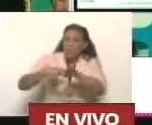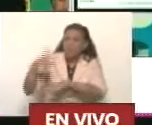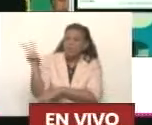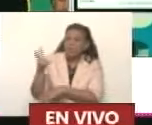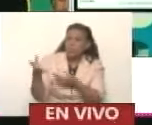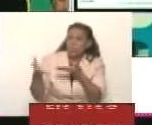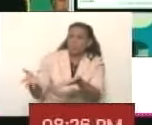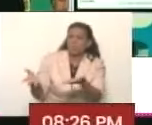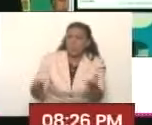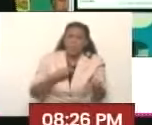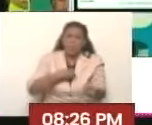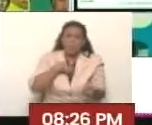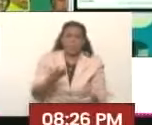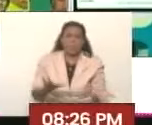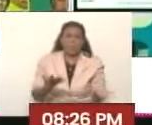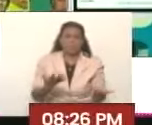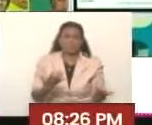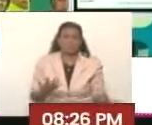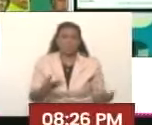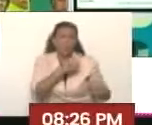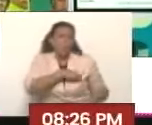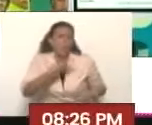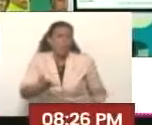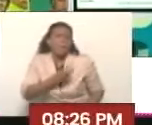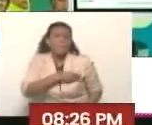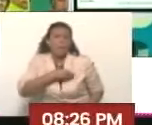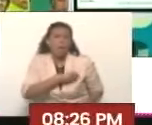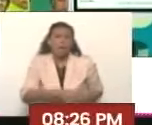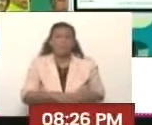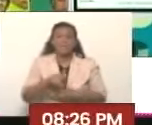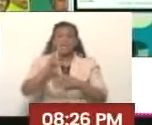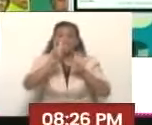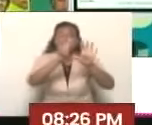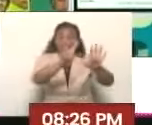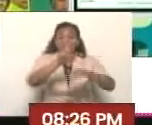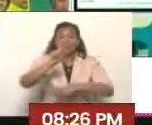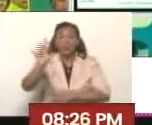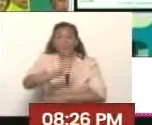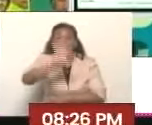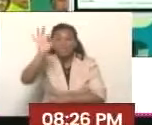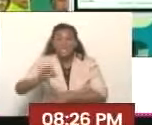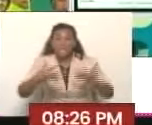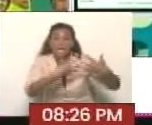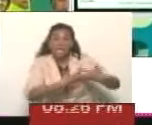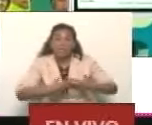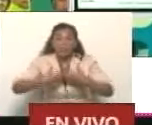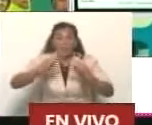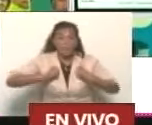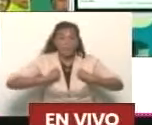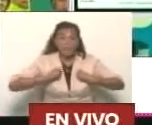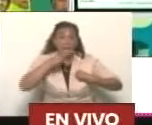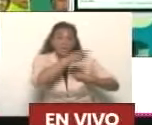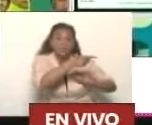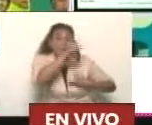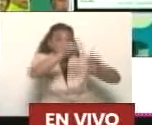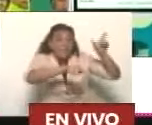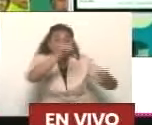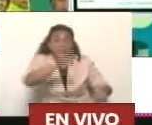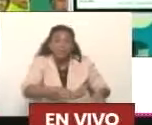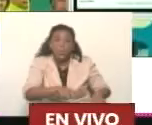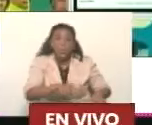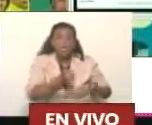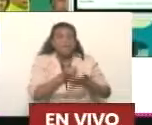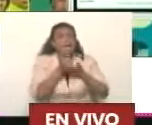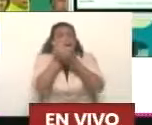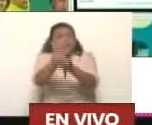Venezuela. Bueno, sencillamente este número, 71% de estadounidenses en contra de la ayuda de Estados